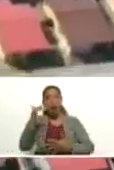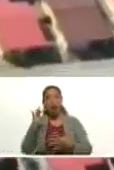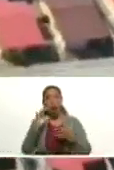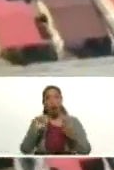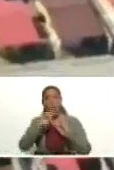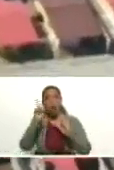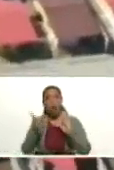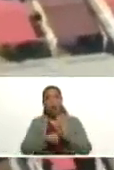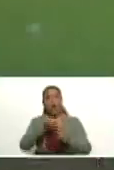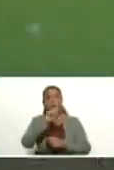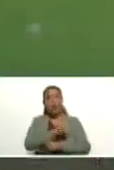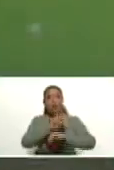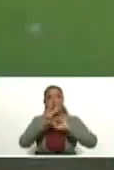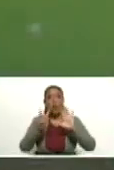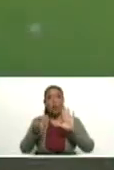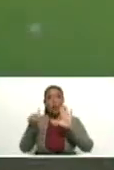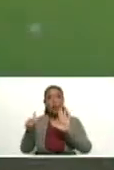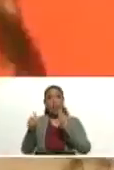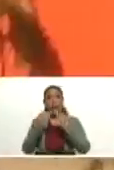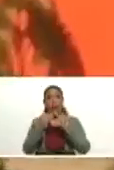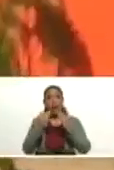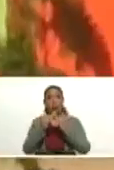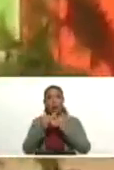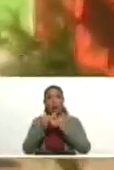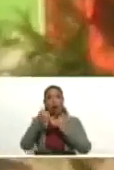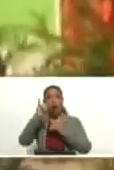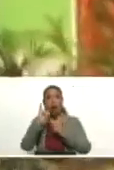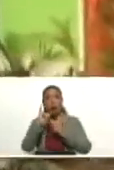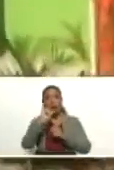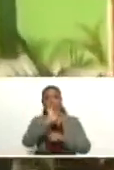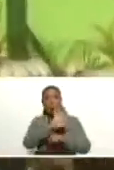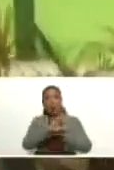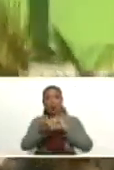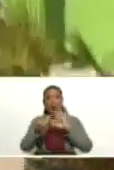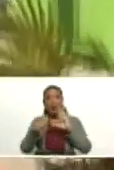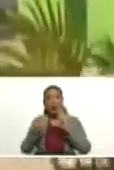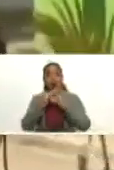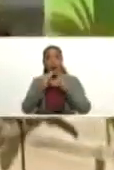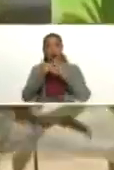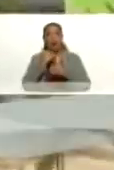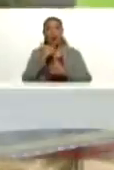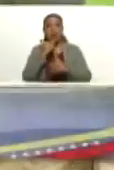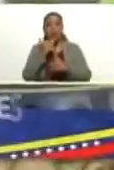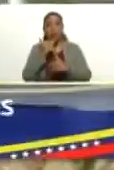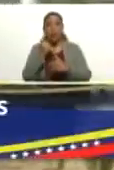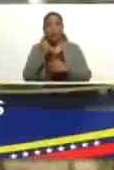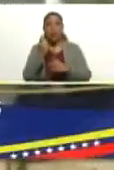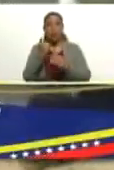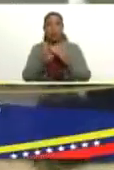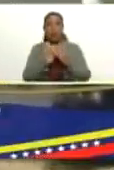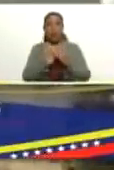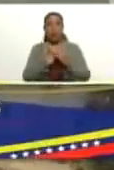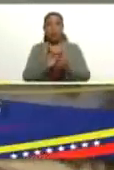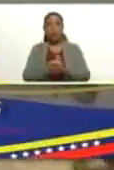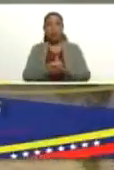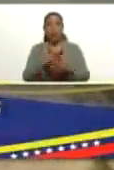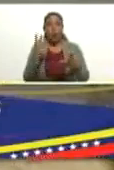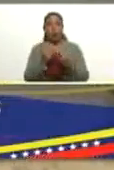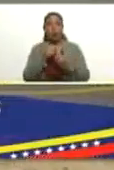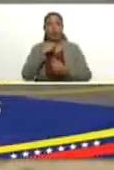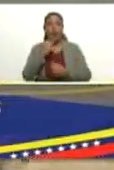de 176 viviendas, es decir, nos quedan 56 por construir. Nos acompaña su vocero principal,